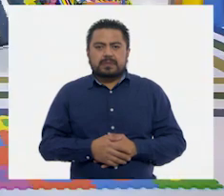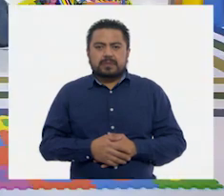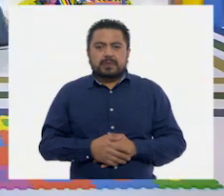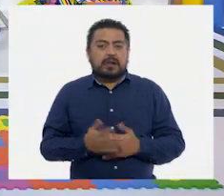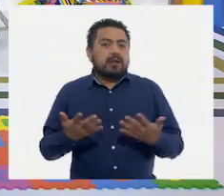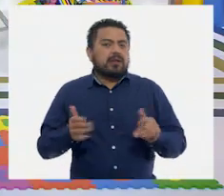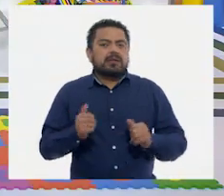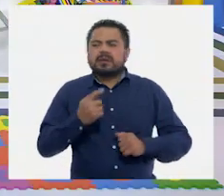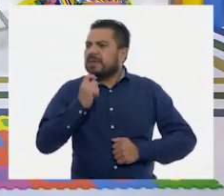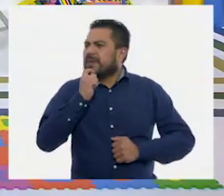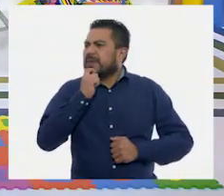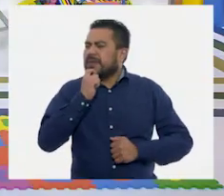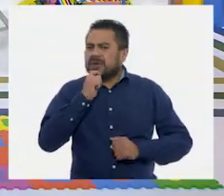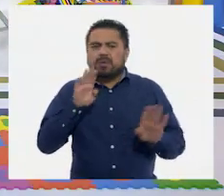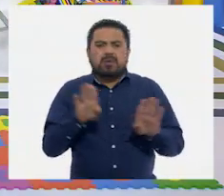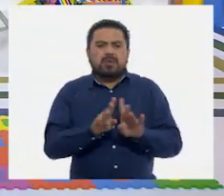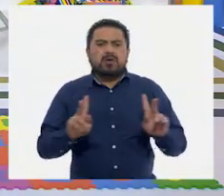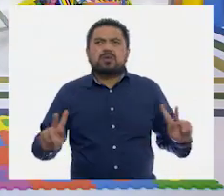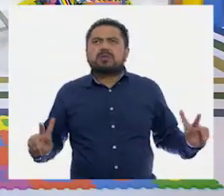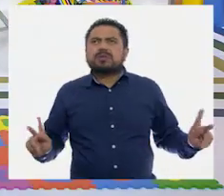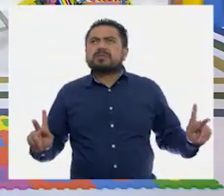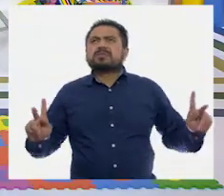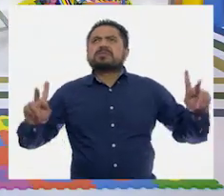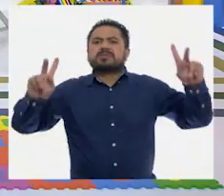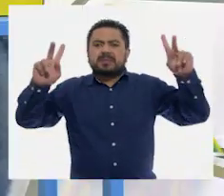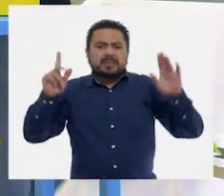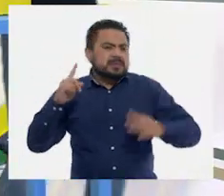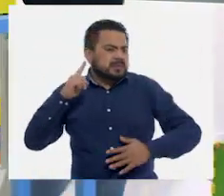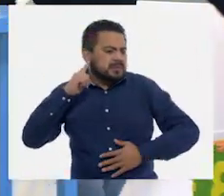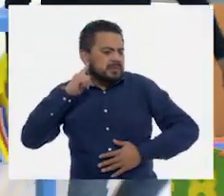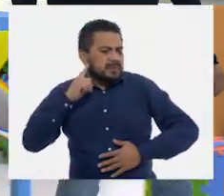¡Alan está silbando como un pajarito!